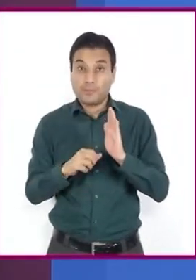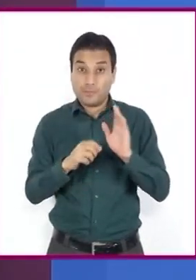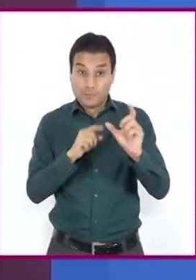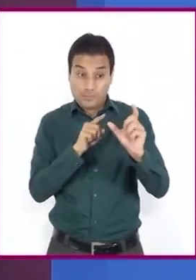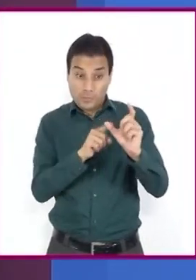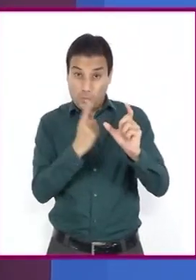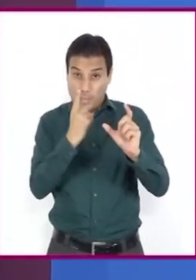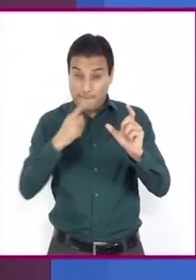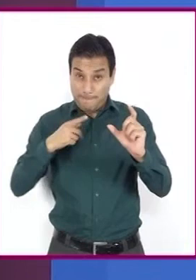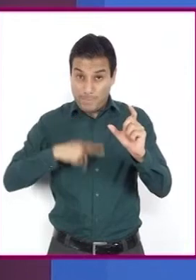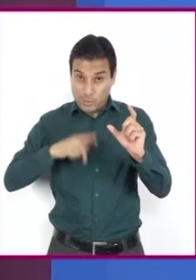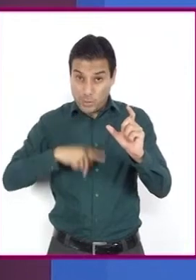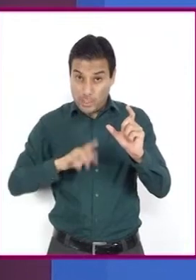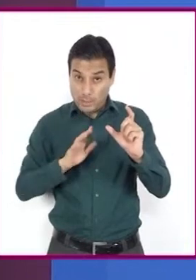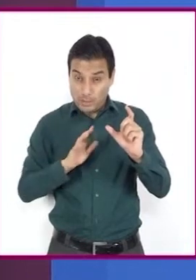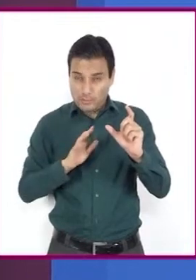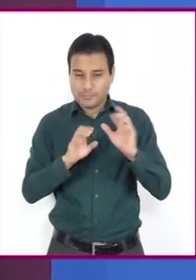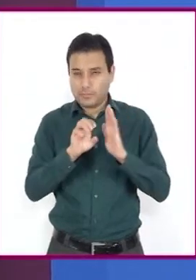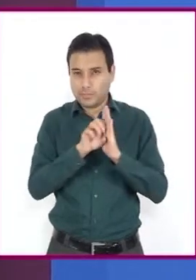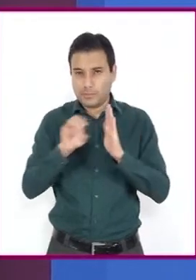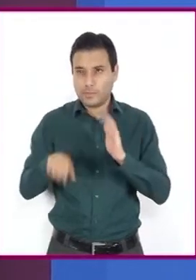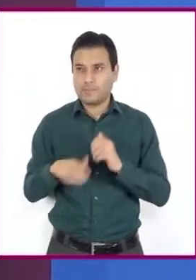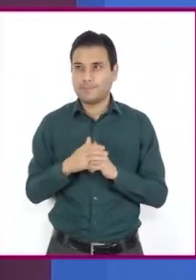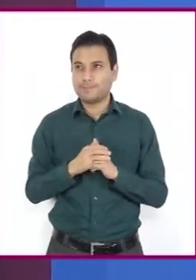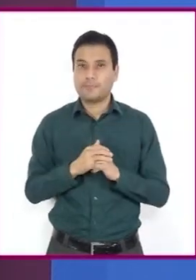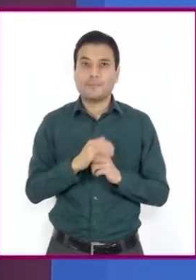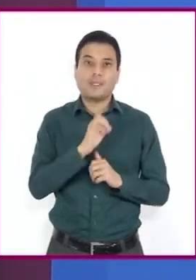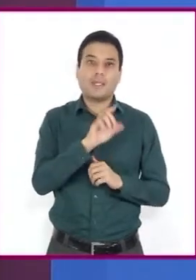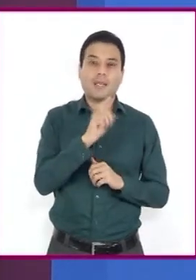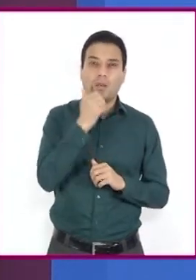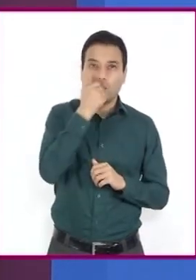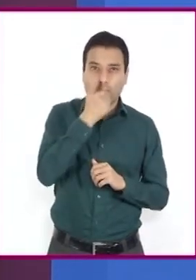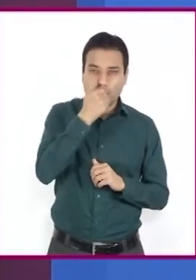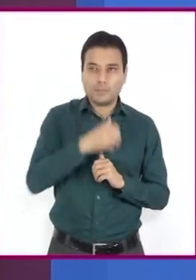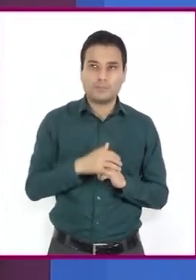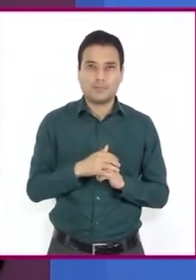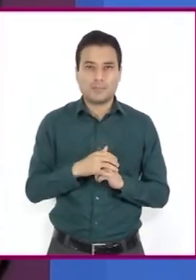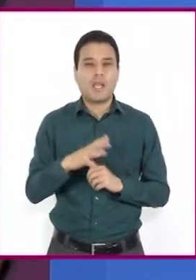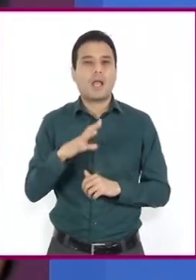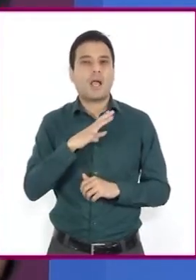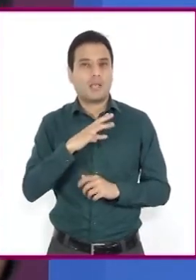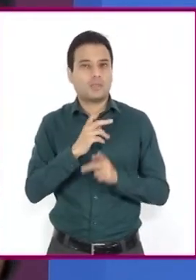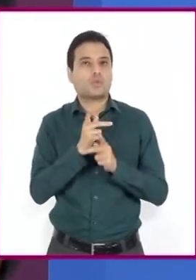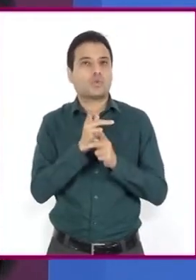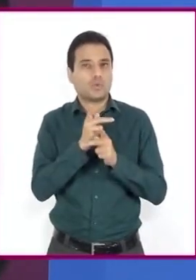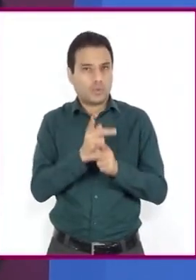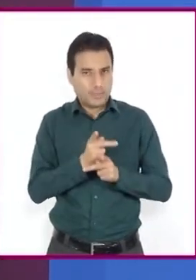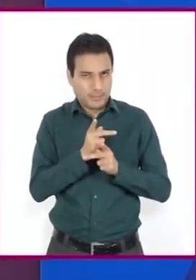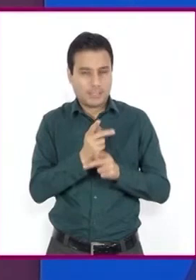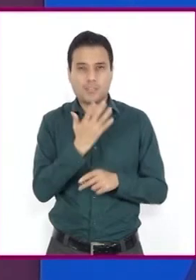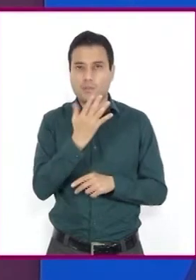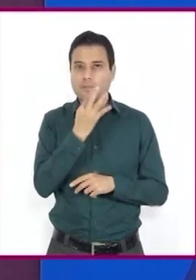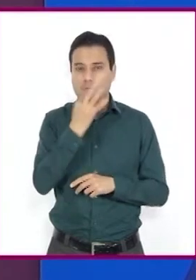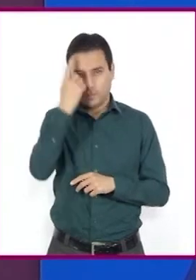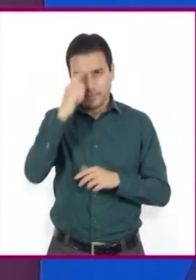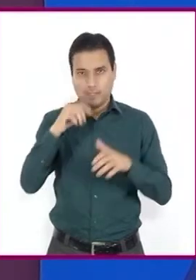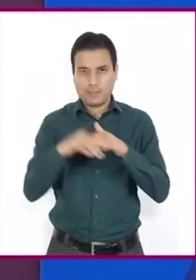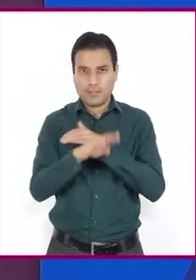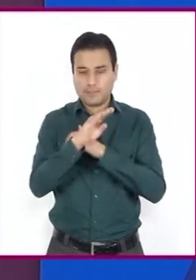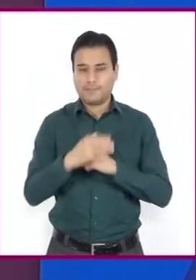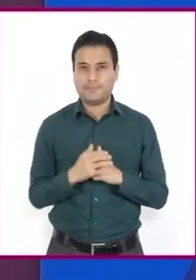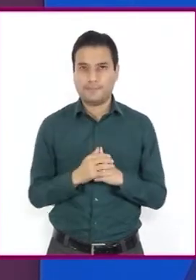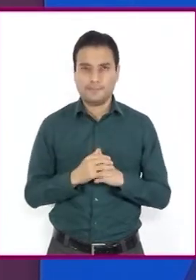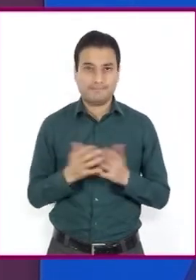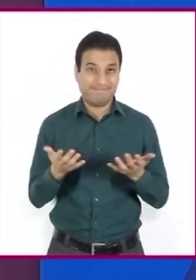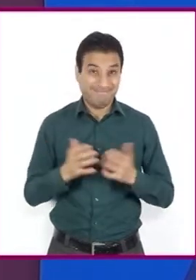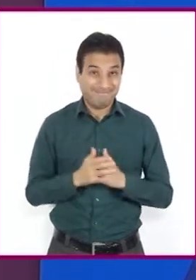elemento o persona, como en el alumno tendrá una tolerancia de 5 minutos para la entrada.